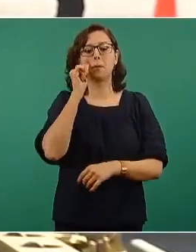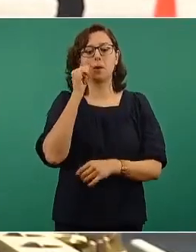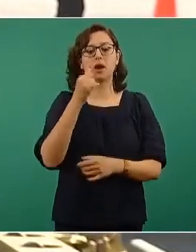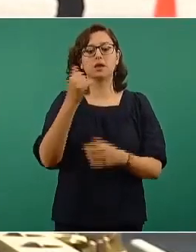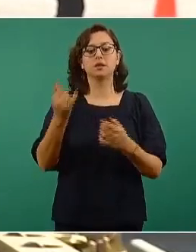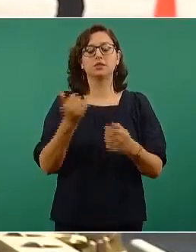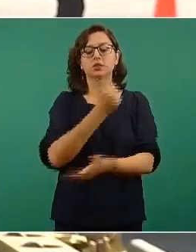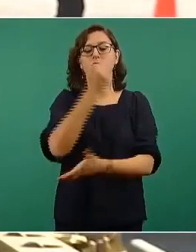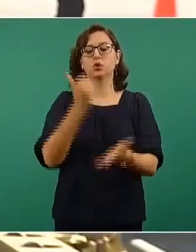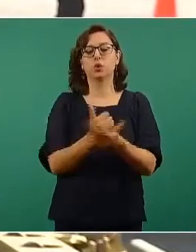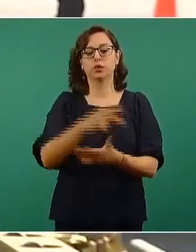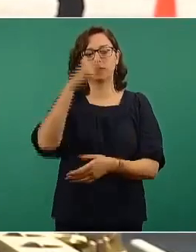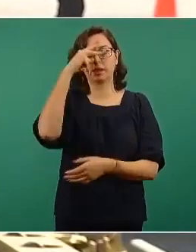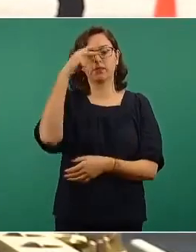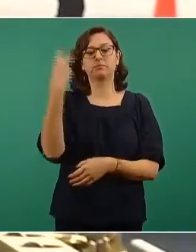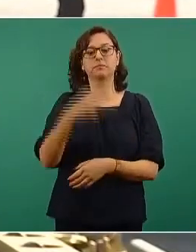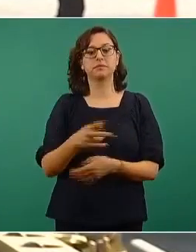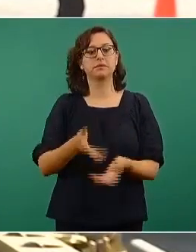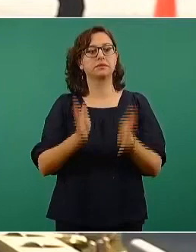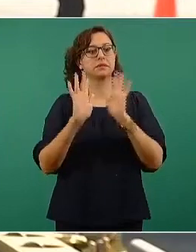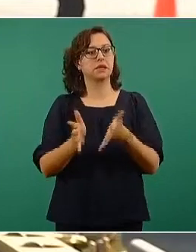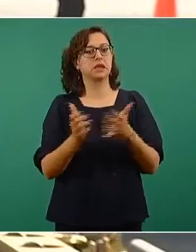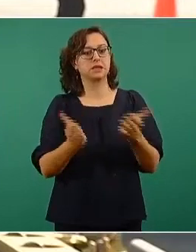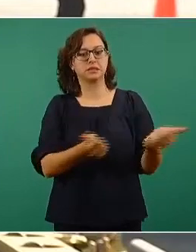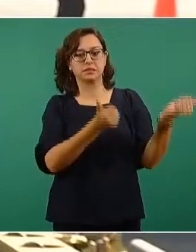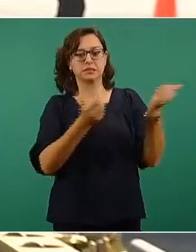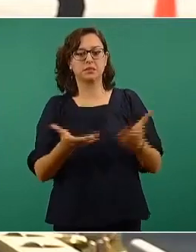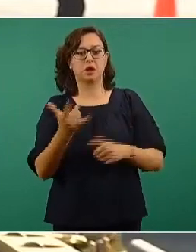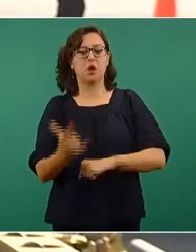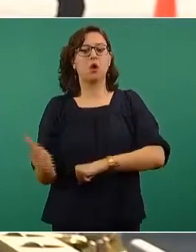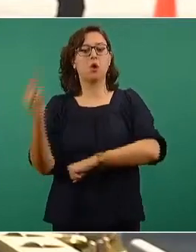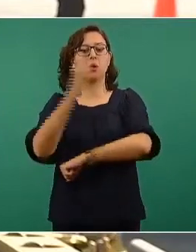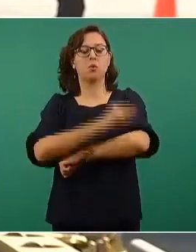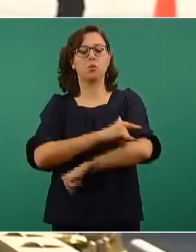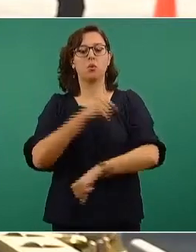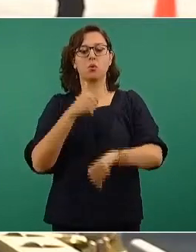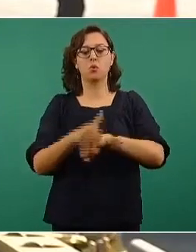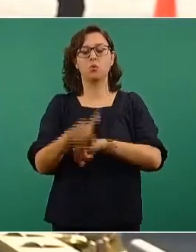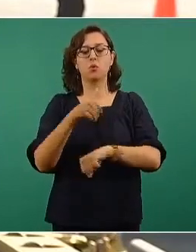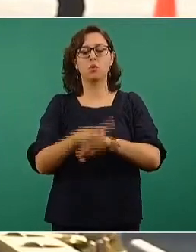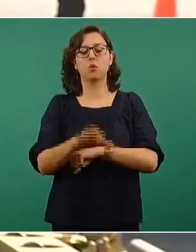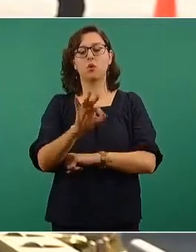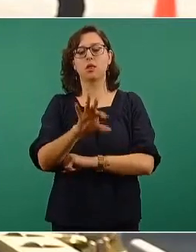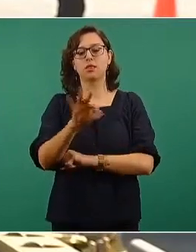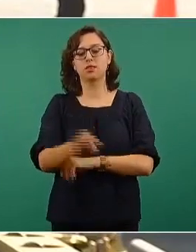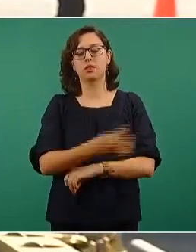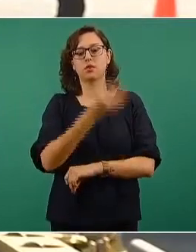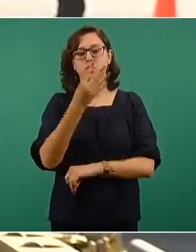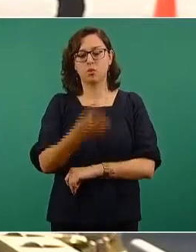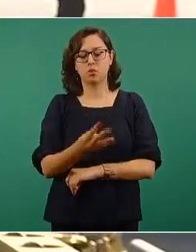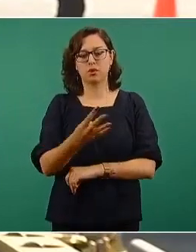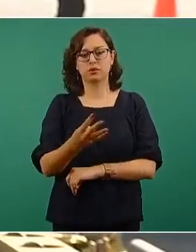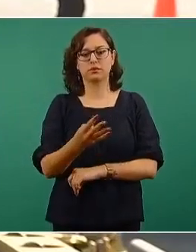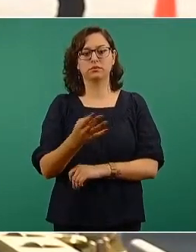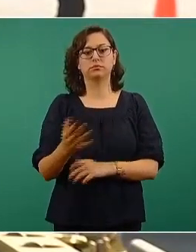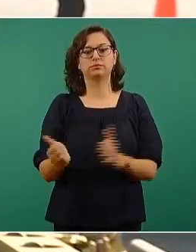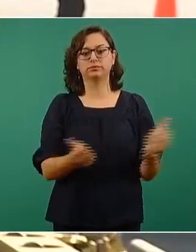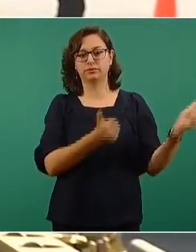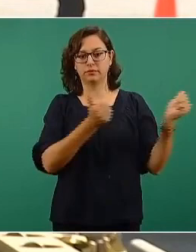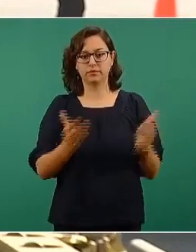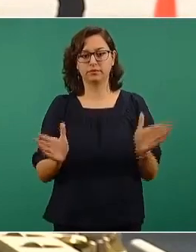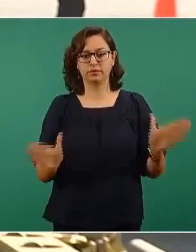México y estamos recibiendo el vuelo número 44 con el embarque